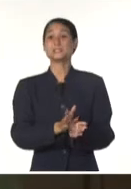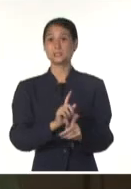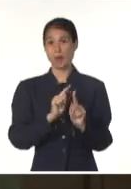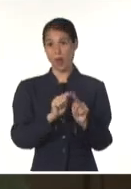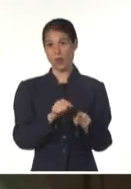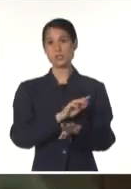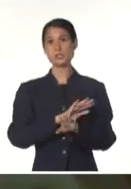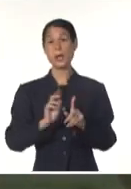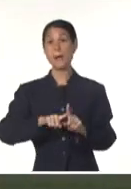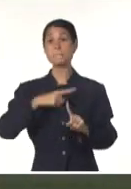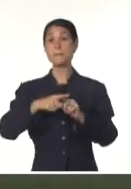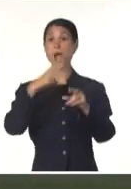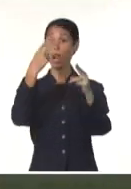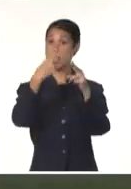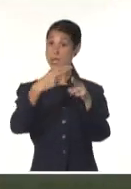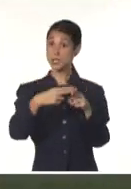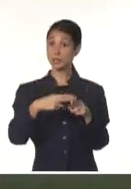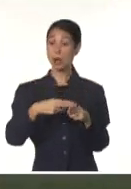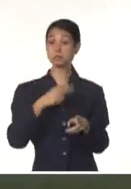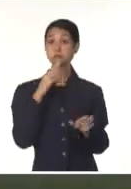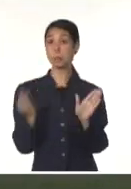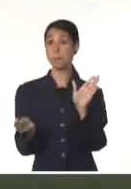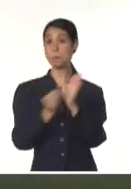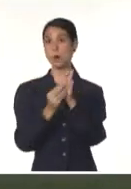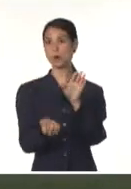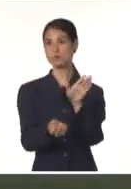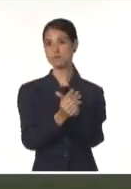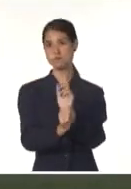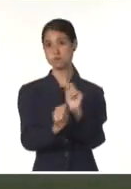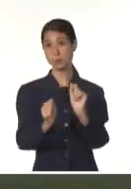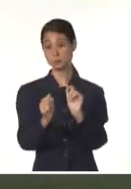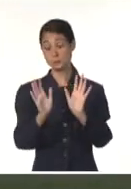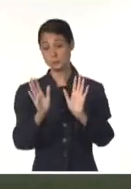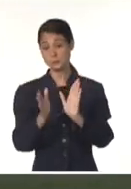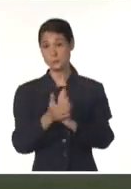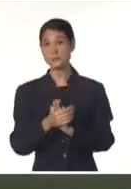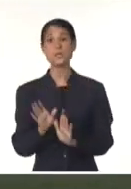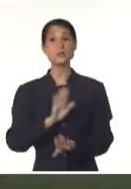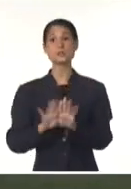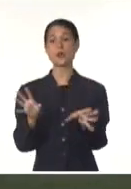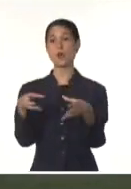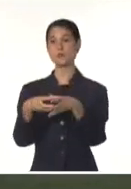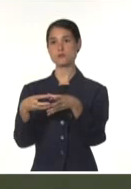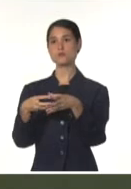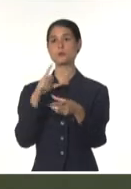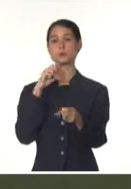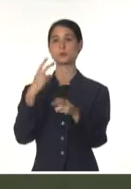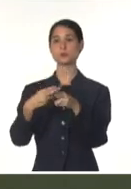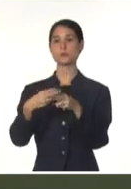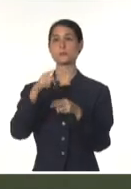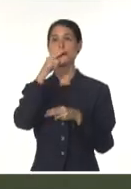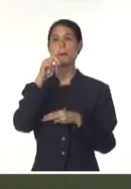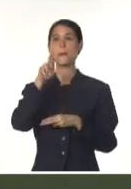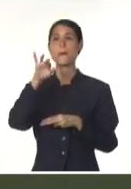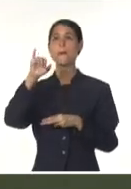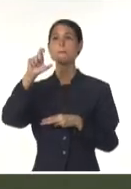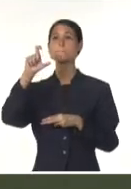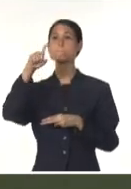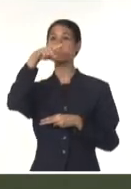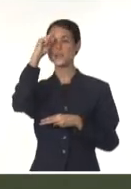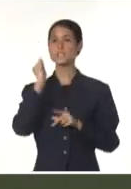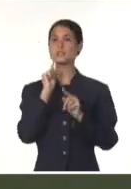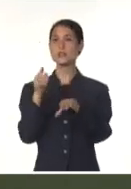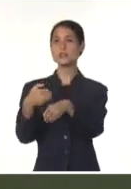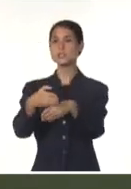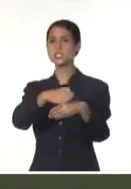supuestamente apoyan al terrorismo, encuentre los BRIC un ambiente de inclusión, un ambiente de igualdad,